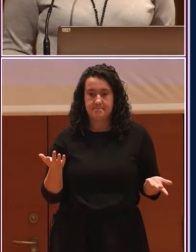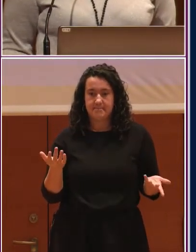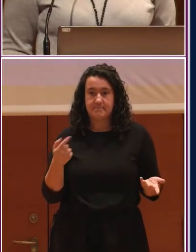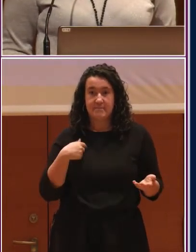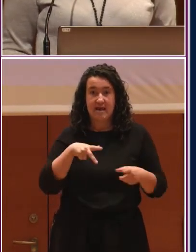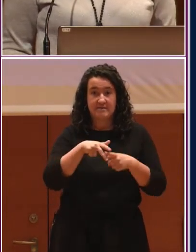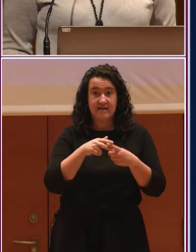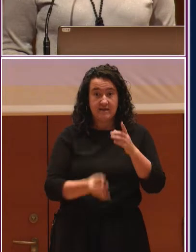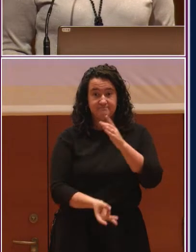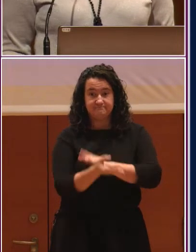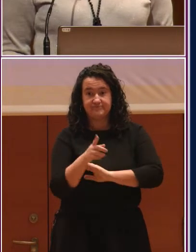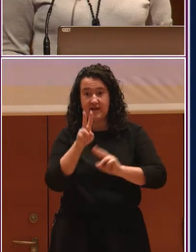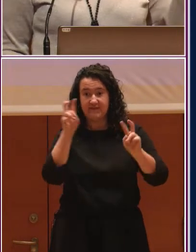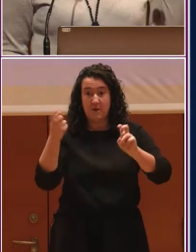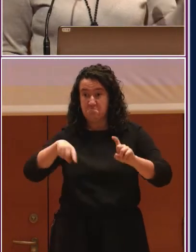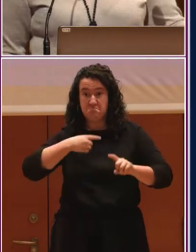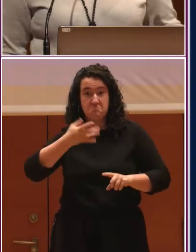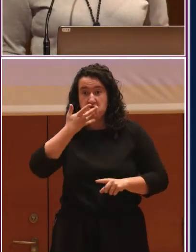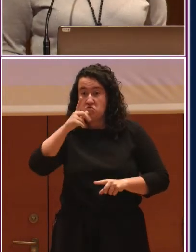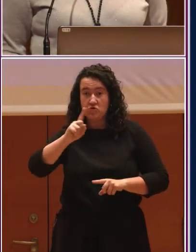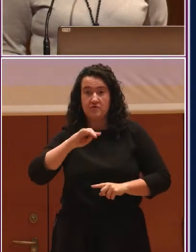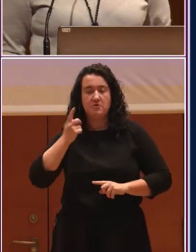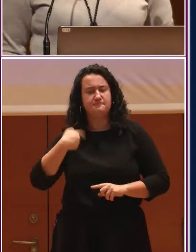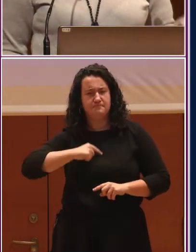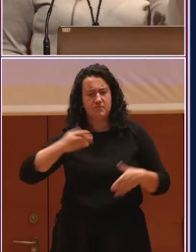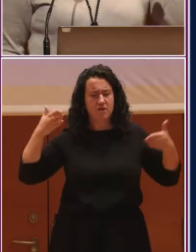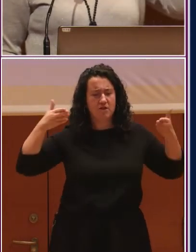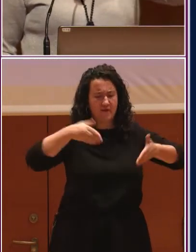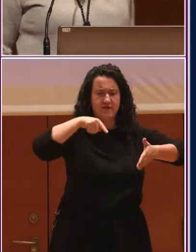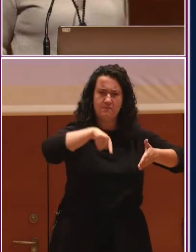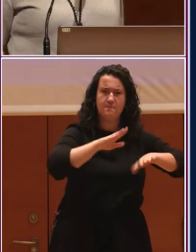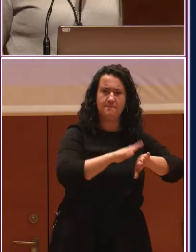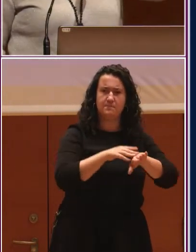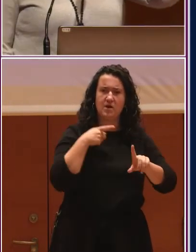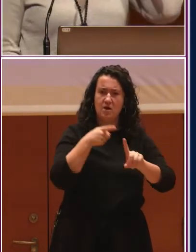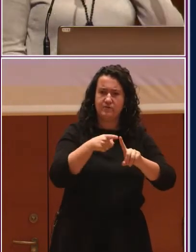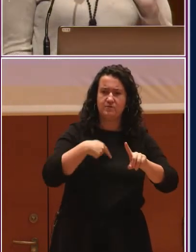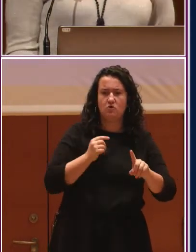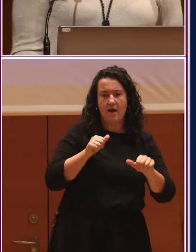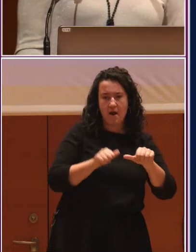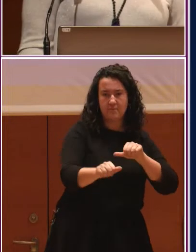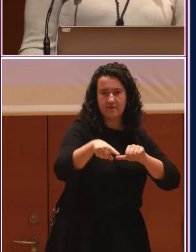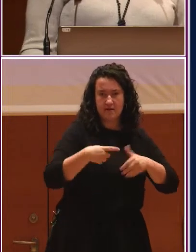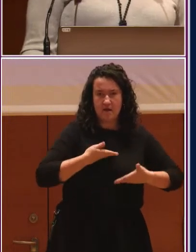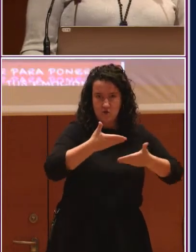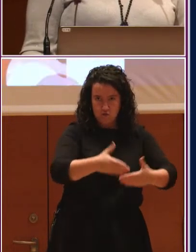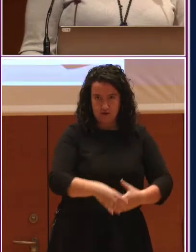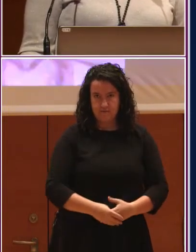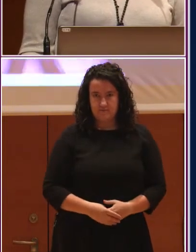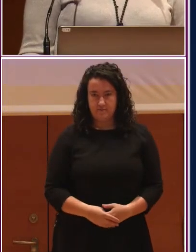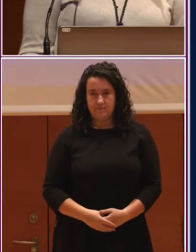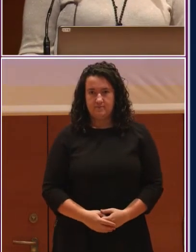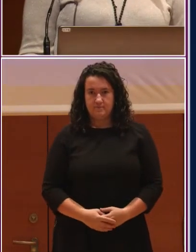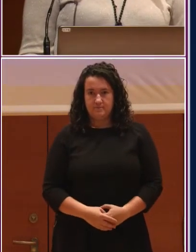no muchas veces también se pone sobre la mesa temas que nosotras no conocemos